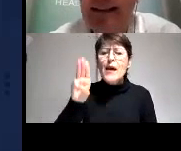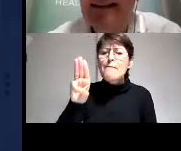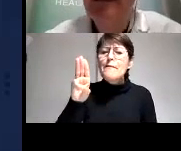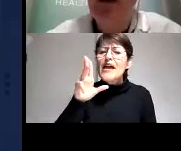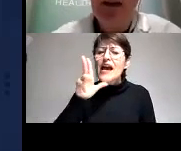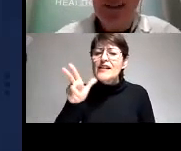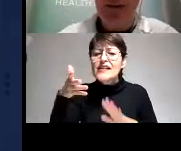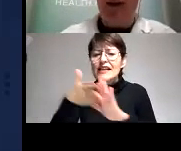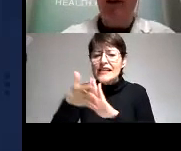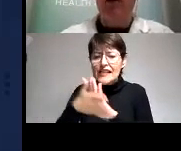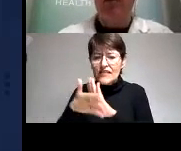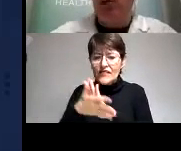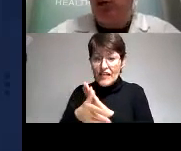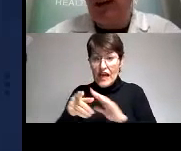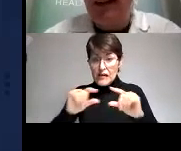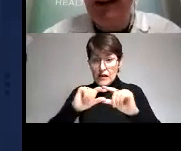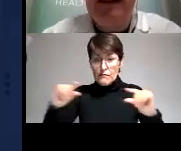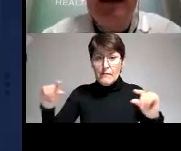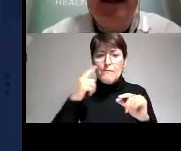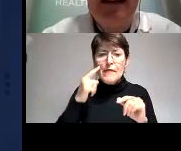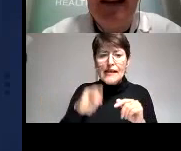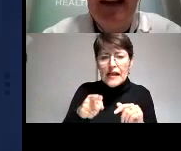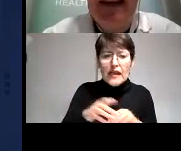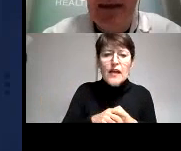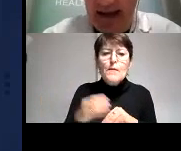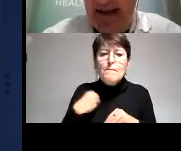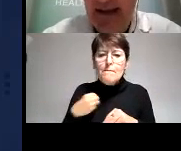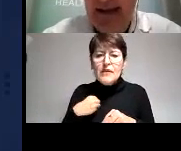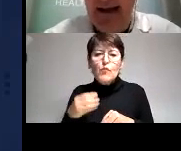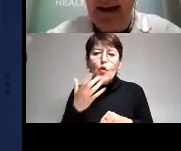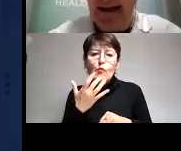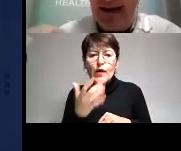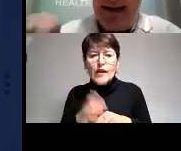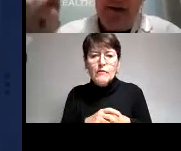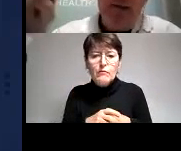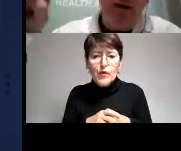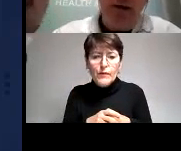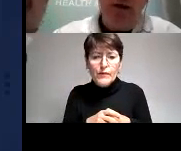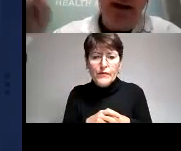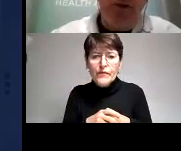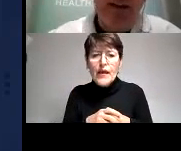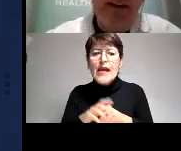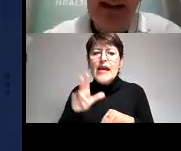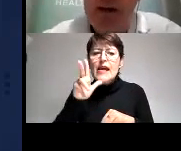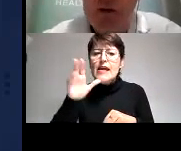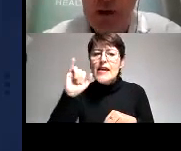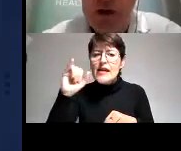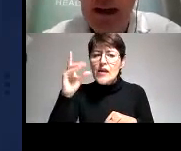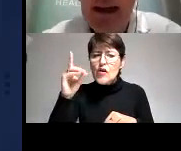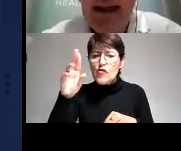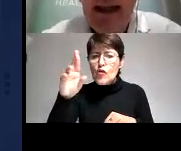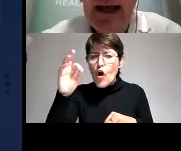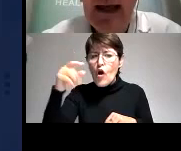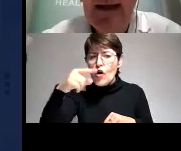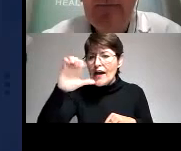es la cantidad de iones hidrógeno, o protones en realidad, en química al ion hidrógeno con carga positiva le llamamos